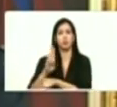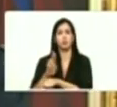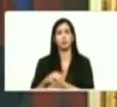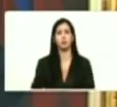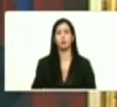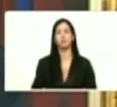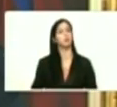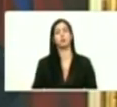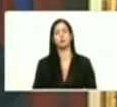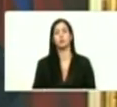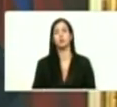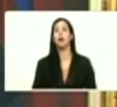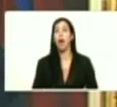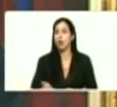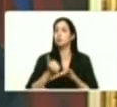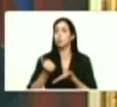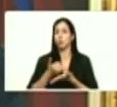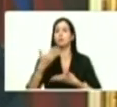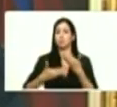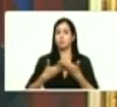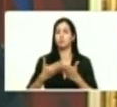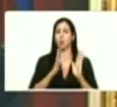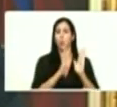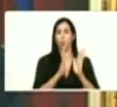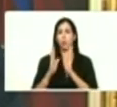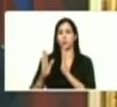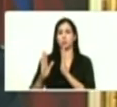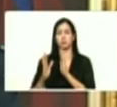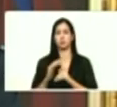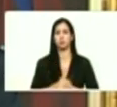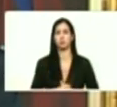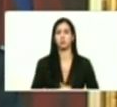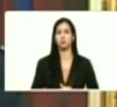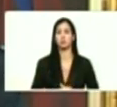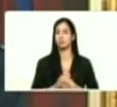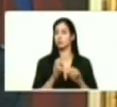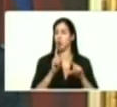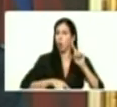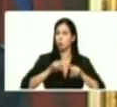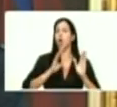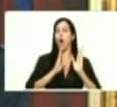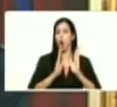esto nos va a ir ayudando a poner las cosas en su lugar